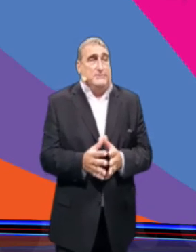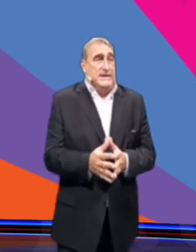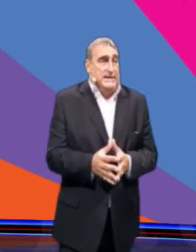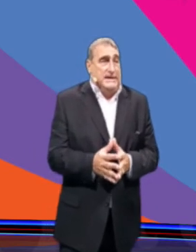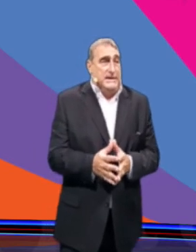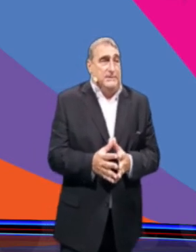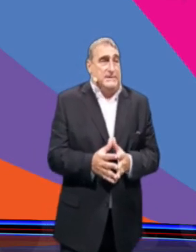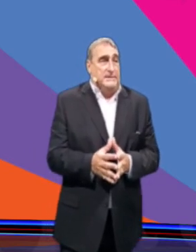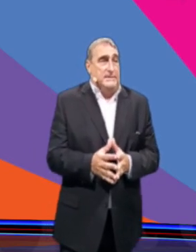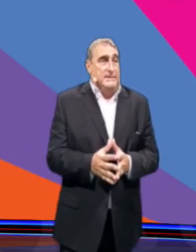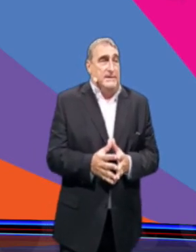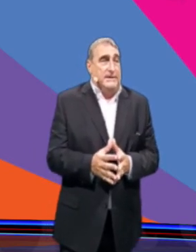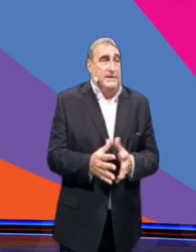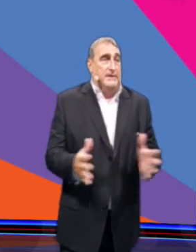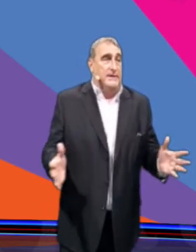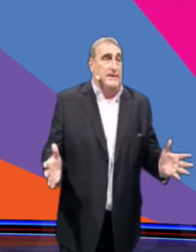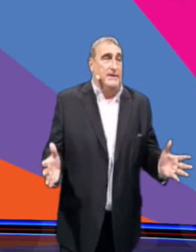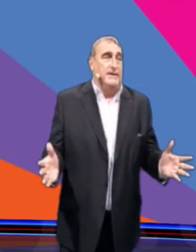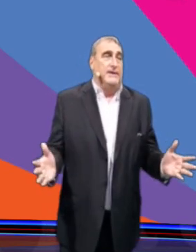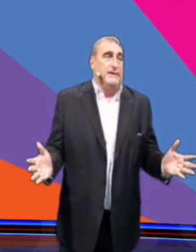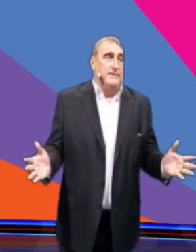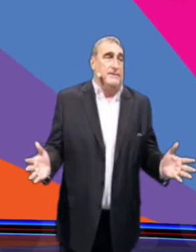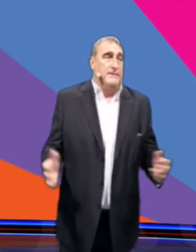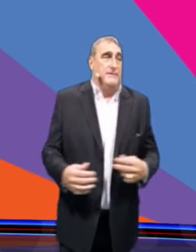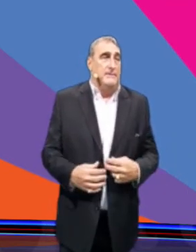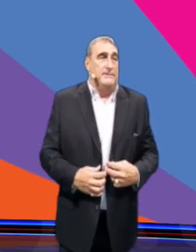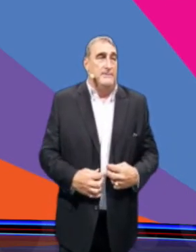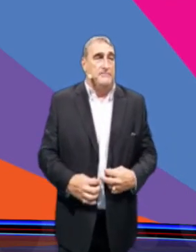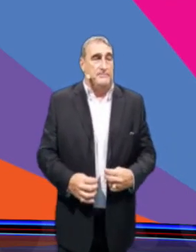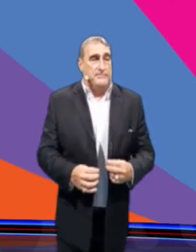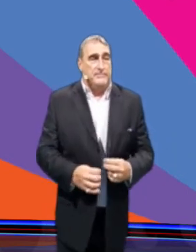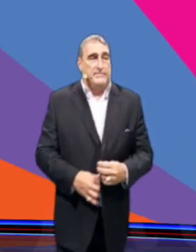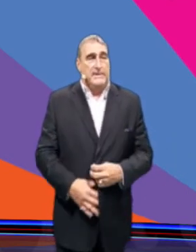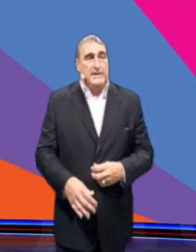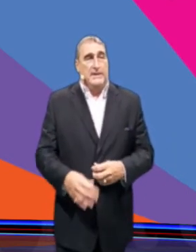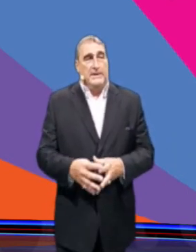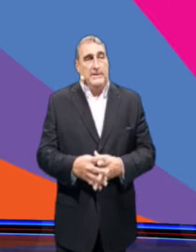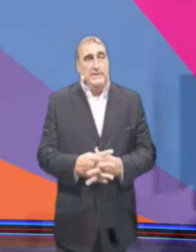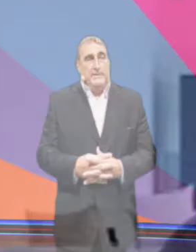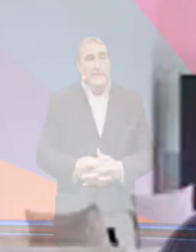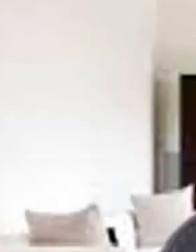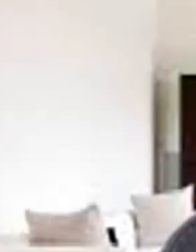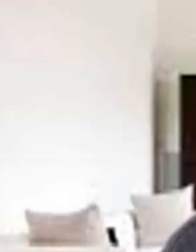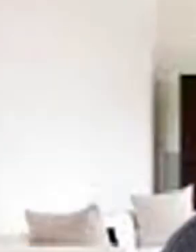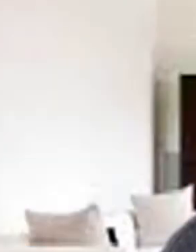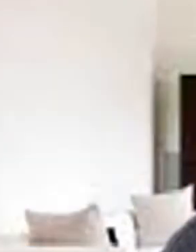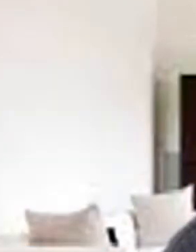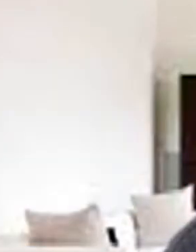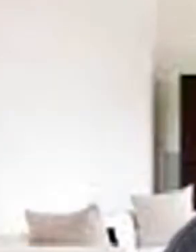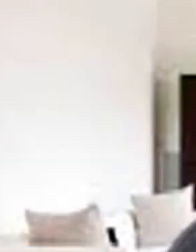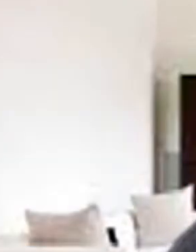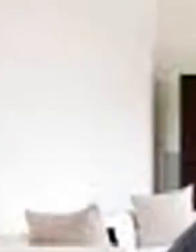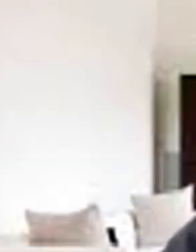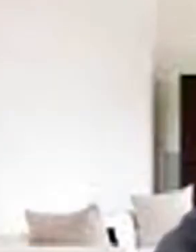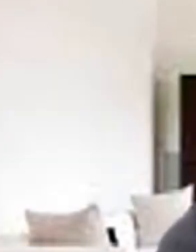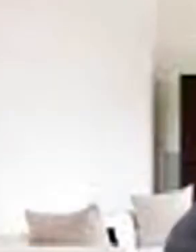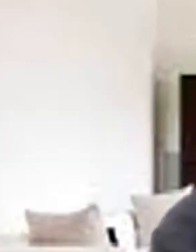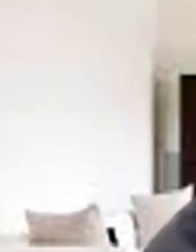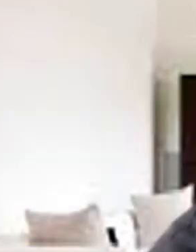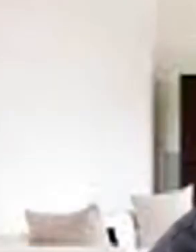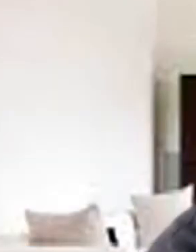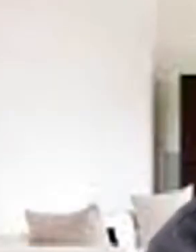mucha gente, le quiero decir. Sí, pero usted, a ver, vamos a tratar de entender, vamos a tratar, A ver. a ver,